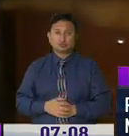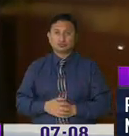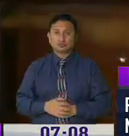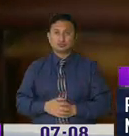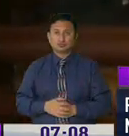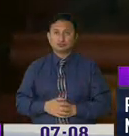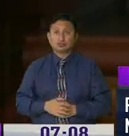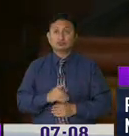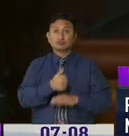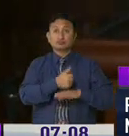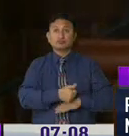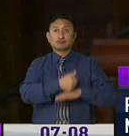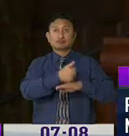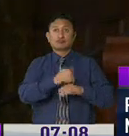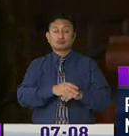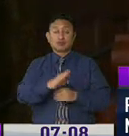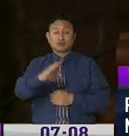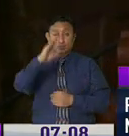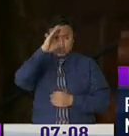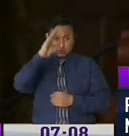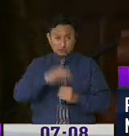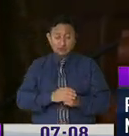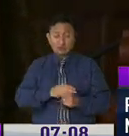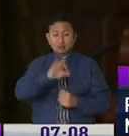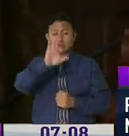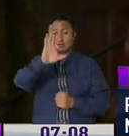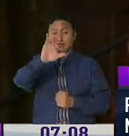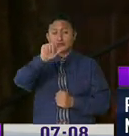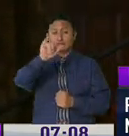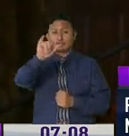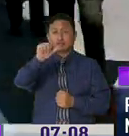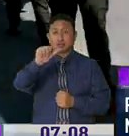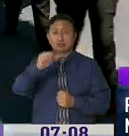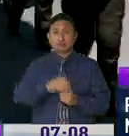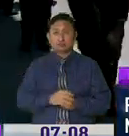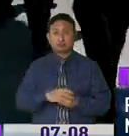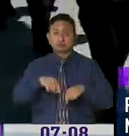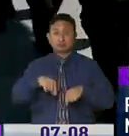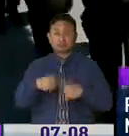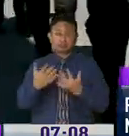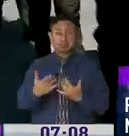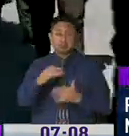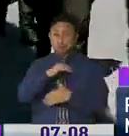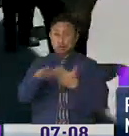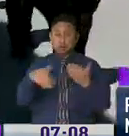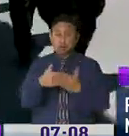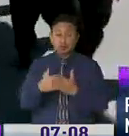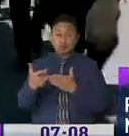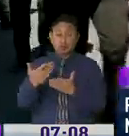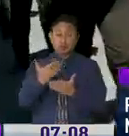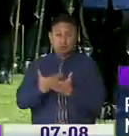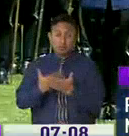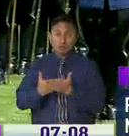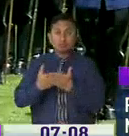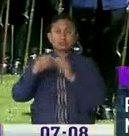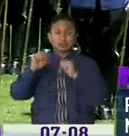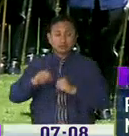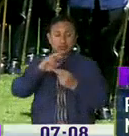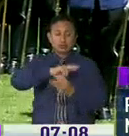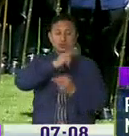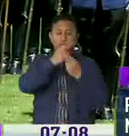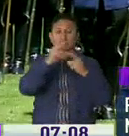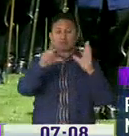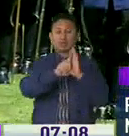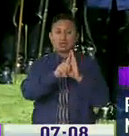de la Policía Nacional, Tanya Varela, indicó que espera que todo esto en un momento se acompañe de reformas legales que permitan que